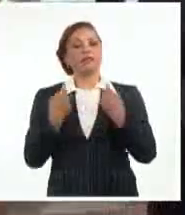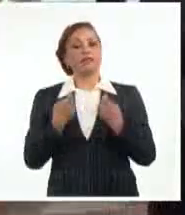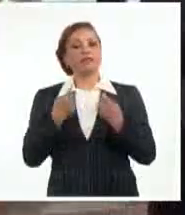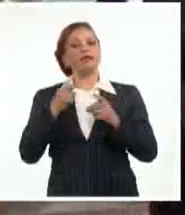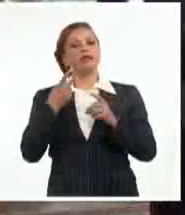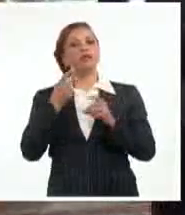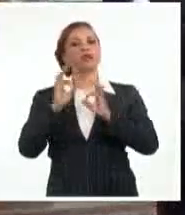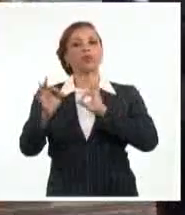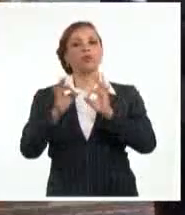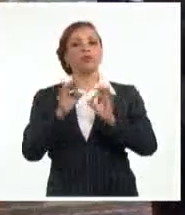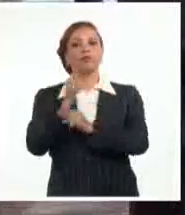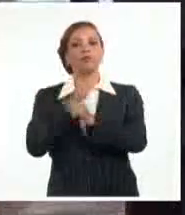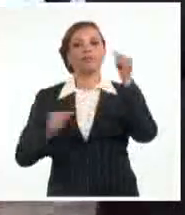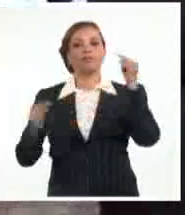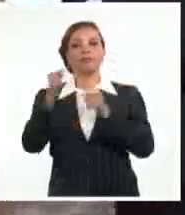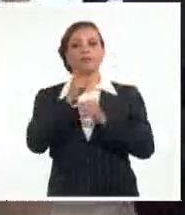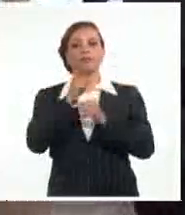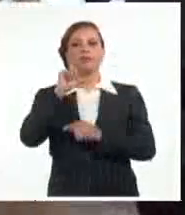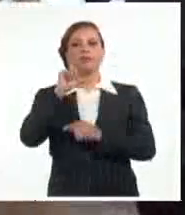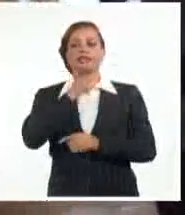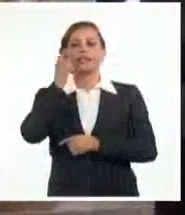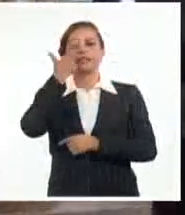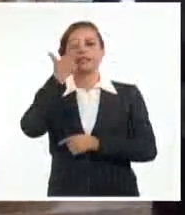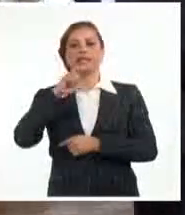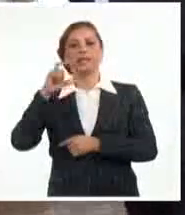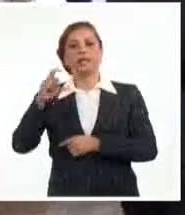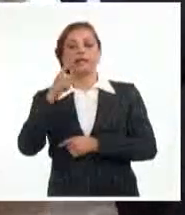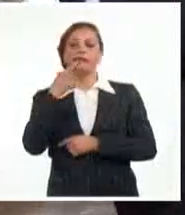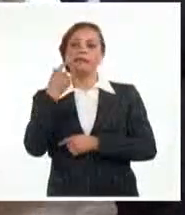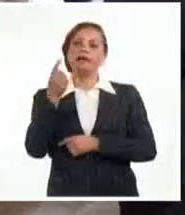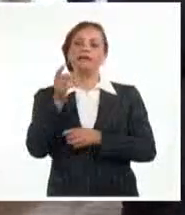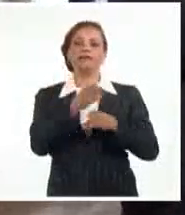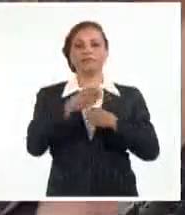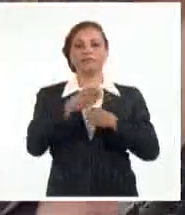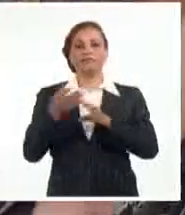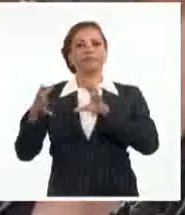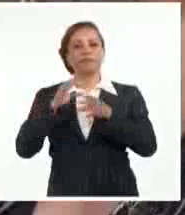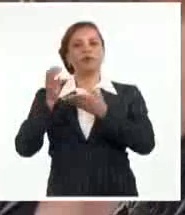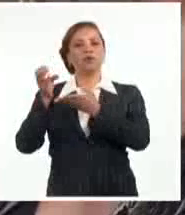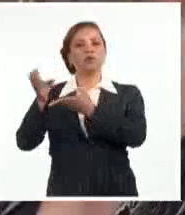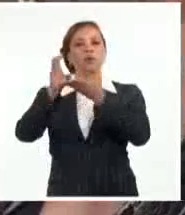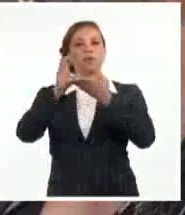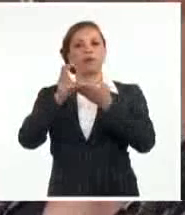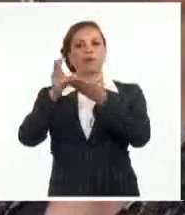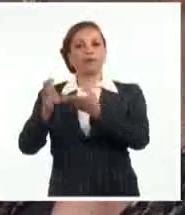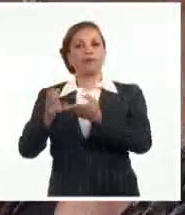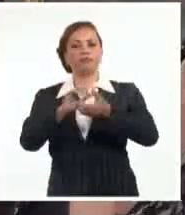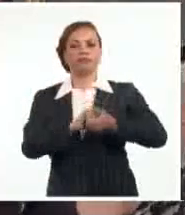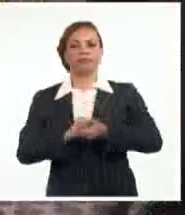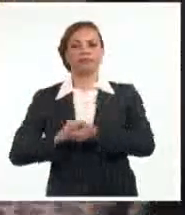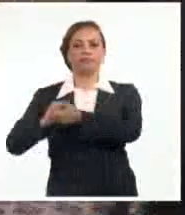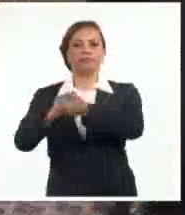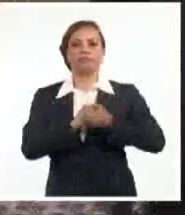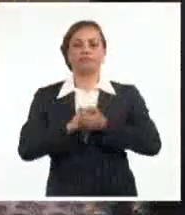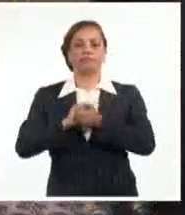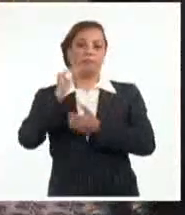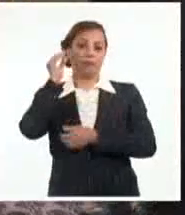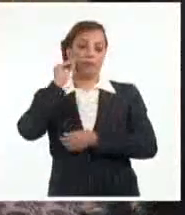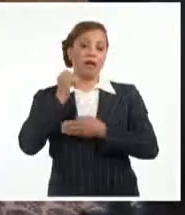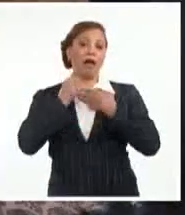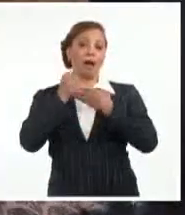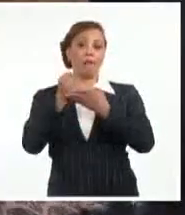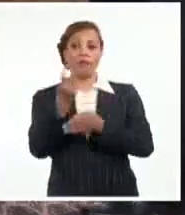los principios fundamentales de la CELAC, como la unidad en la diversidad, la cooperación y solidaridad, conscientes de que en el apoyo